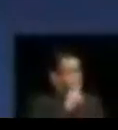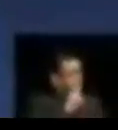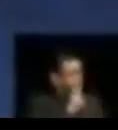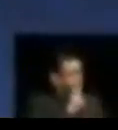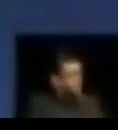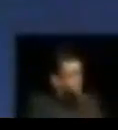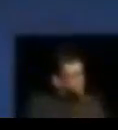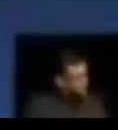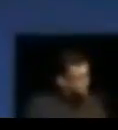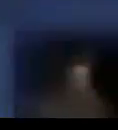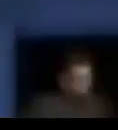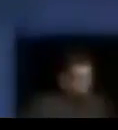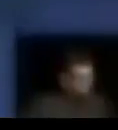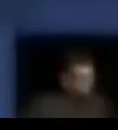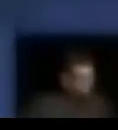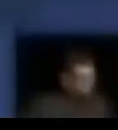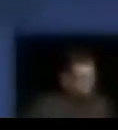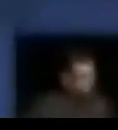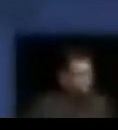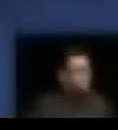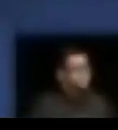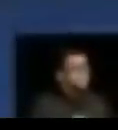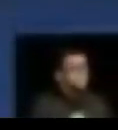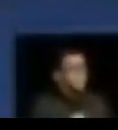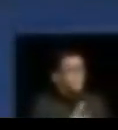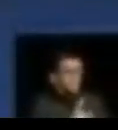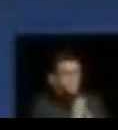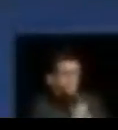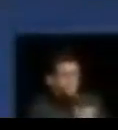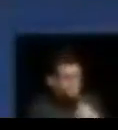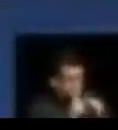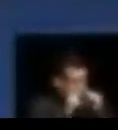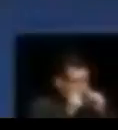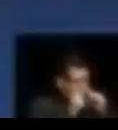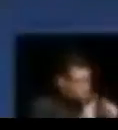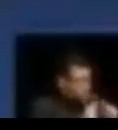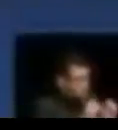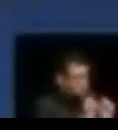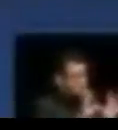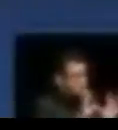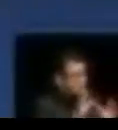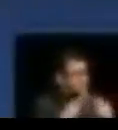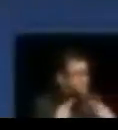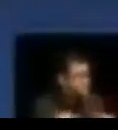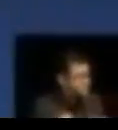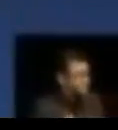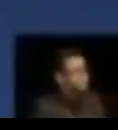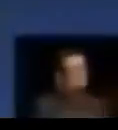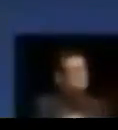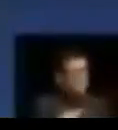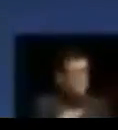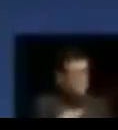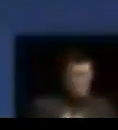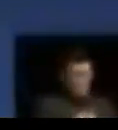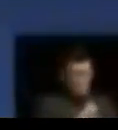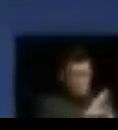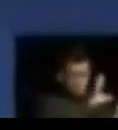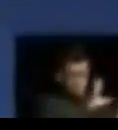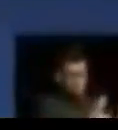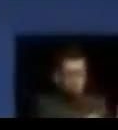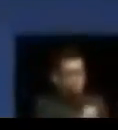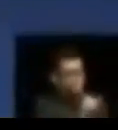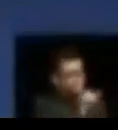Secretaría de Gobernación y Comisión Ejecutiva de Atención a Víctimas. El Estado mexicano